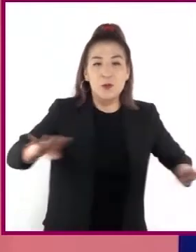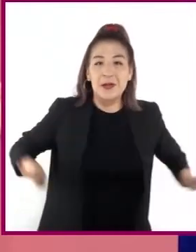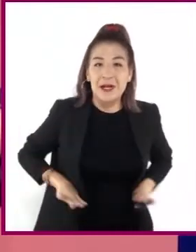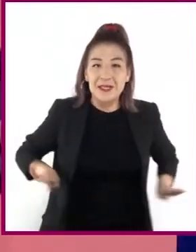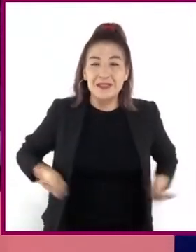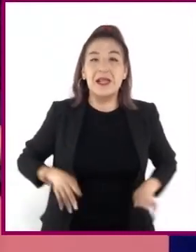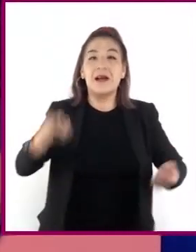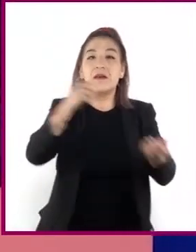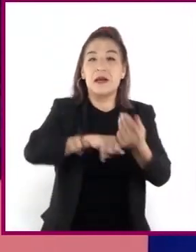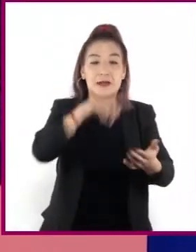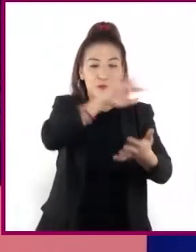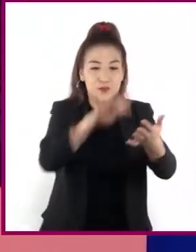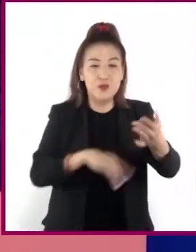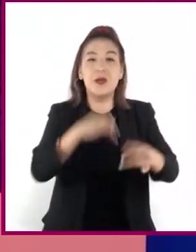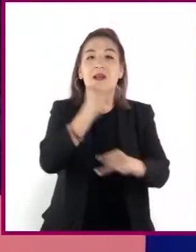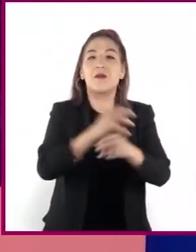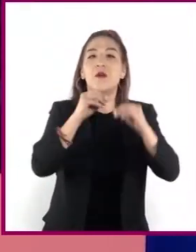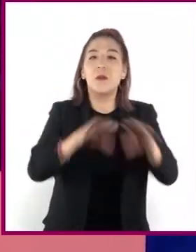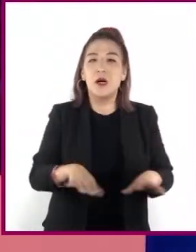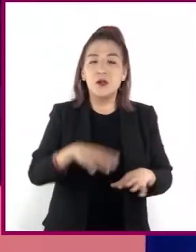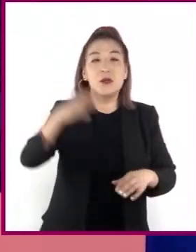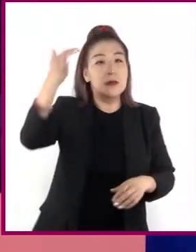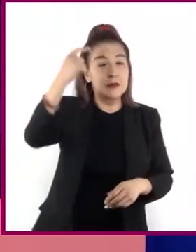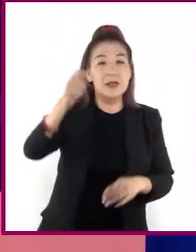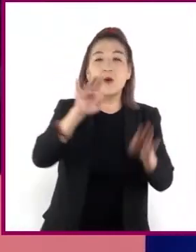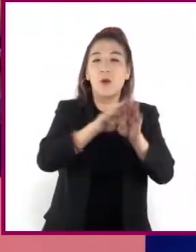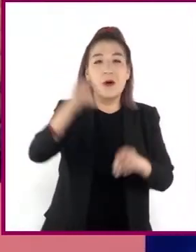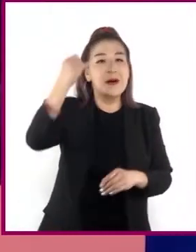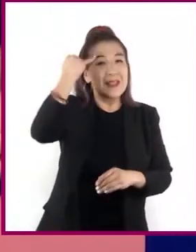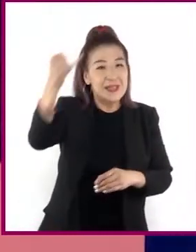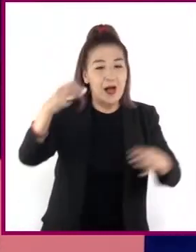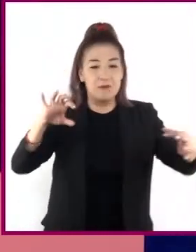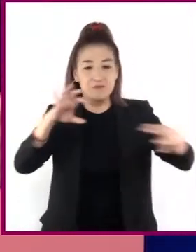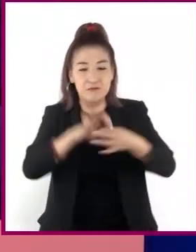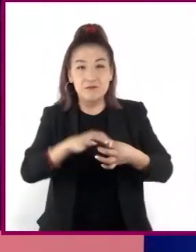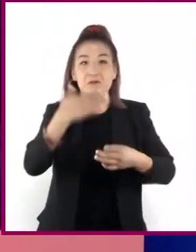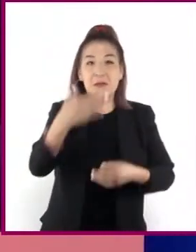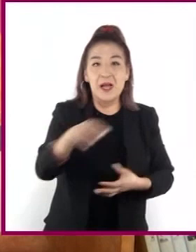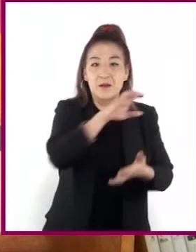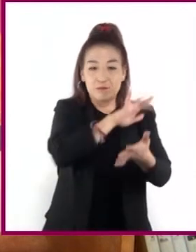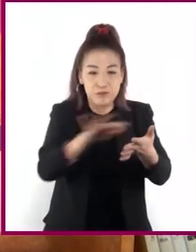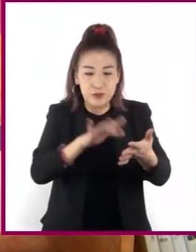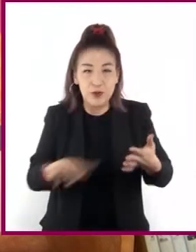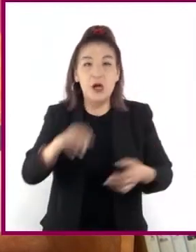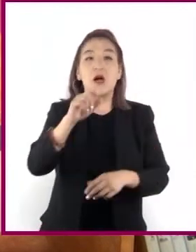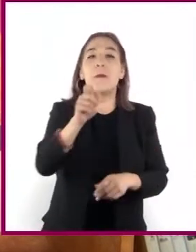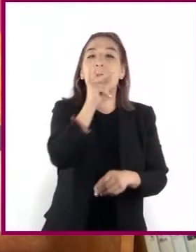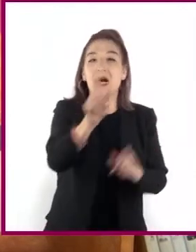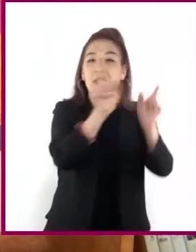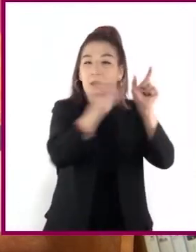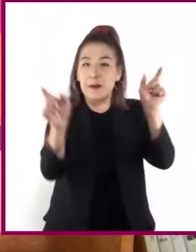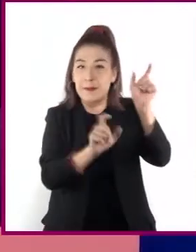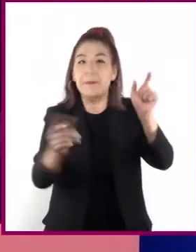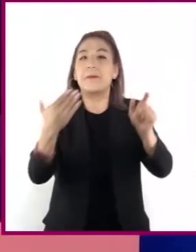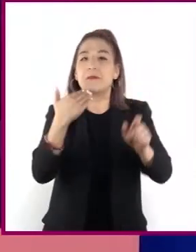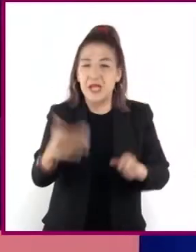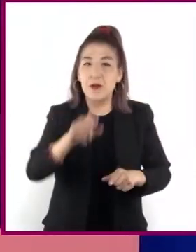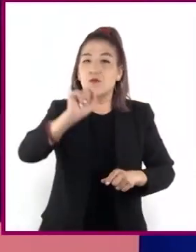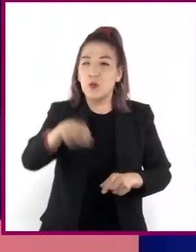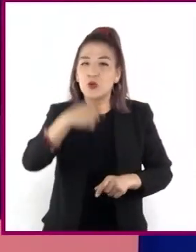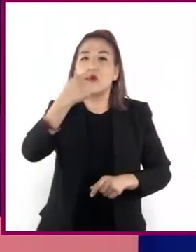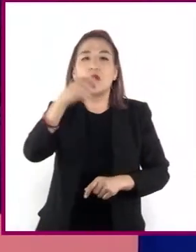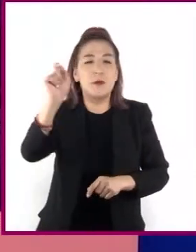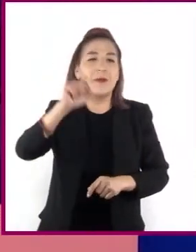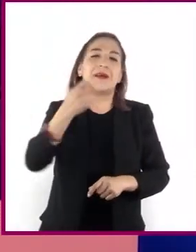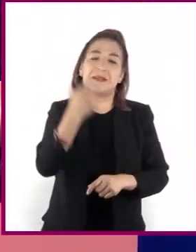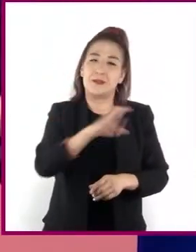contenido, la coherencia, cohesión, la claridad, redacción y ortografía. Estamos a punto de terminar